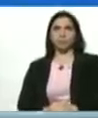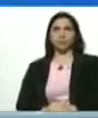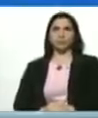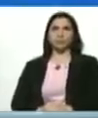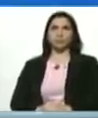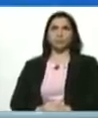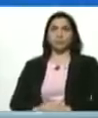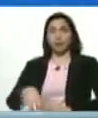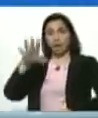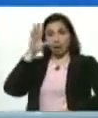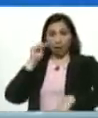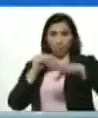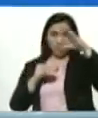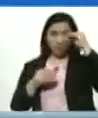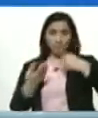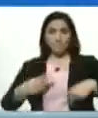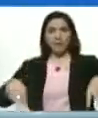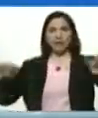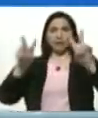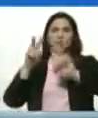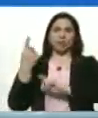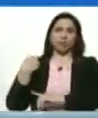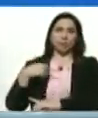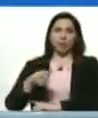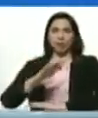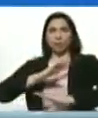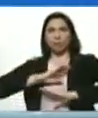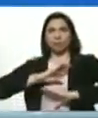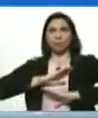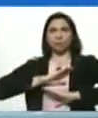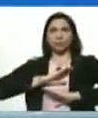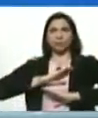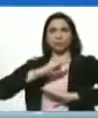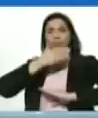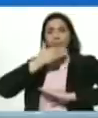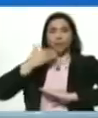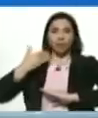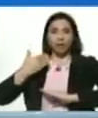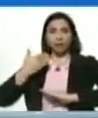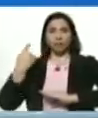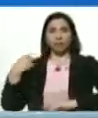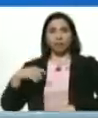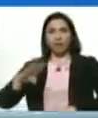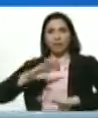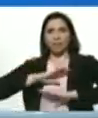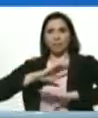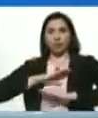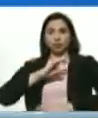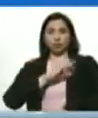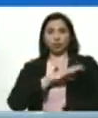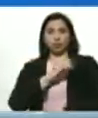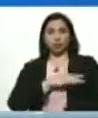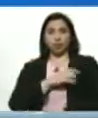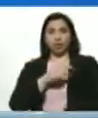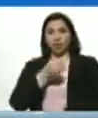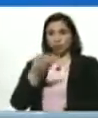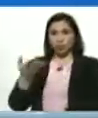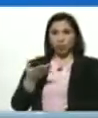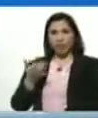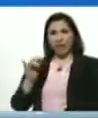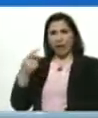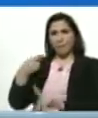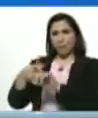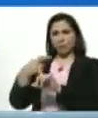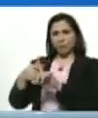aprendamos a valorar lo que tenemos y a mejorar lo que tenemos en chile si usted sale positivo